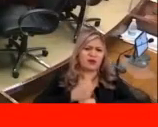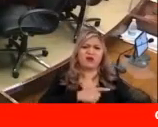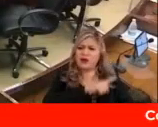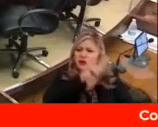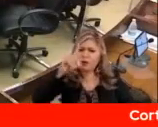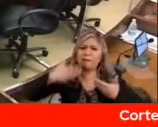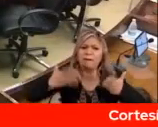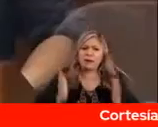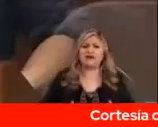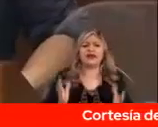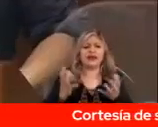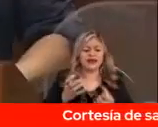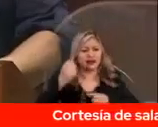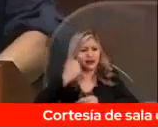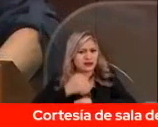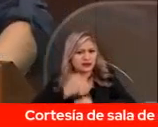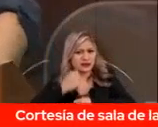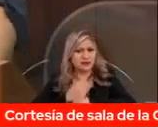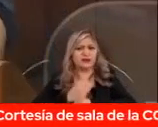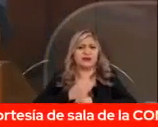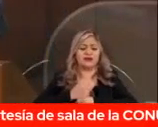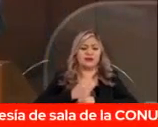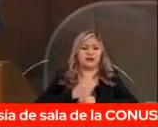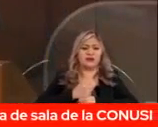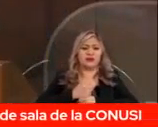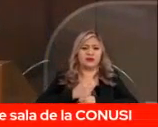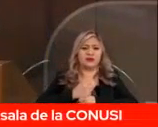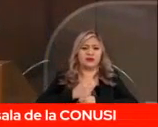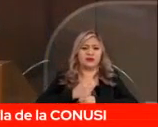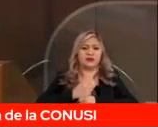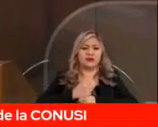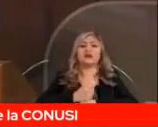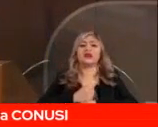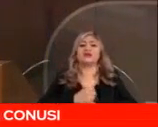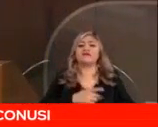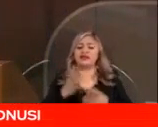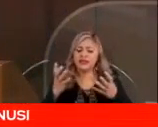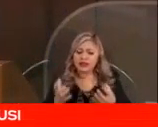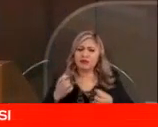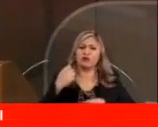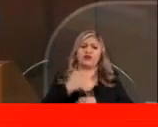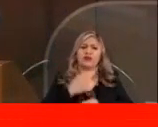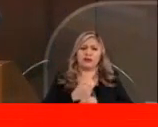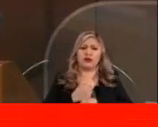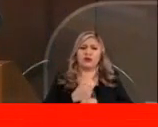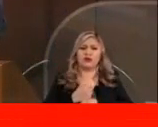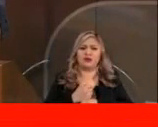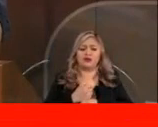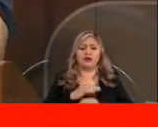Todos los días lo hace con toda honestidad. Y eso es lo que requerimos para resolver nuestros problemas de